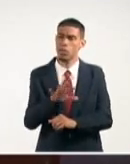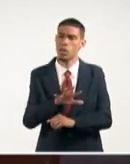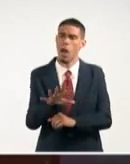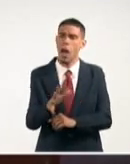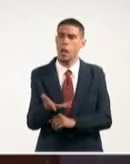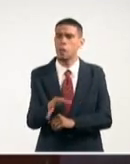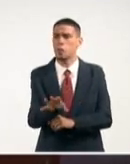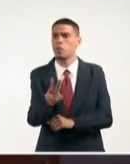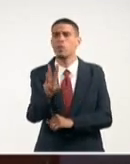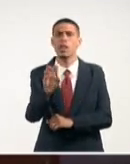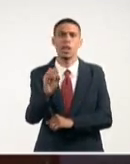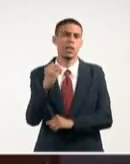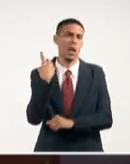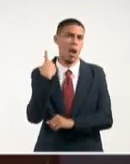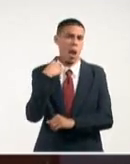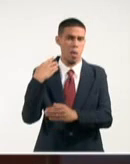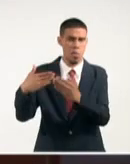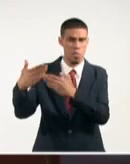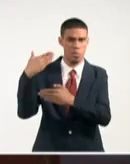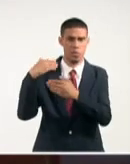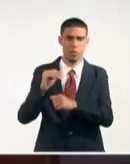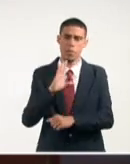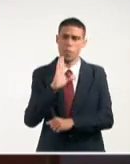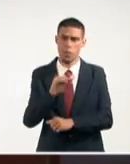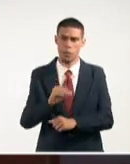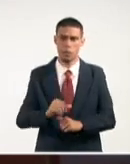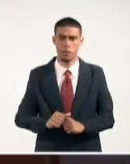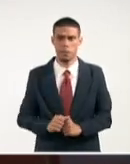30 años, cito: